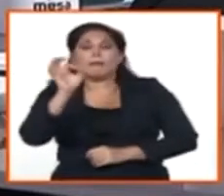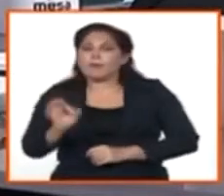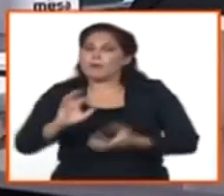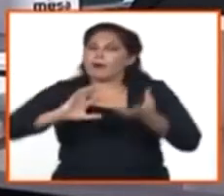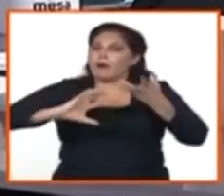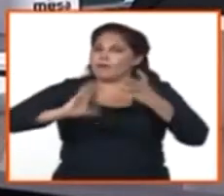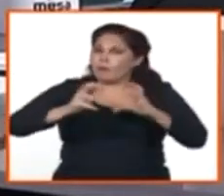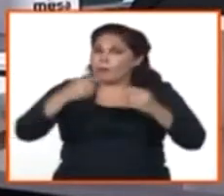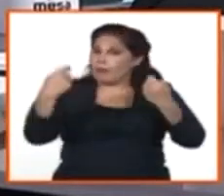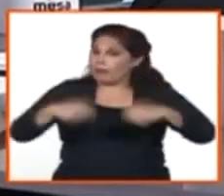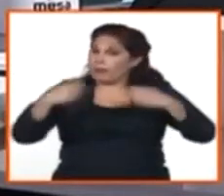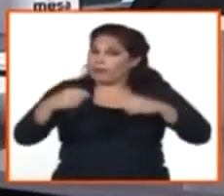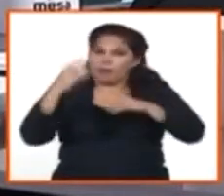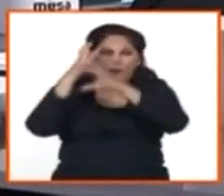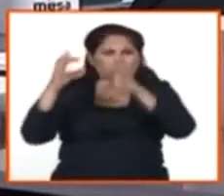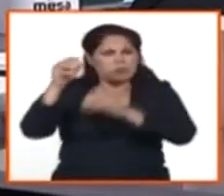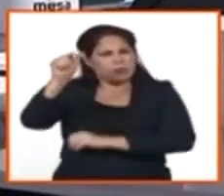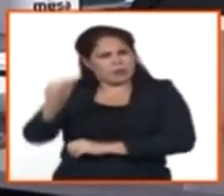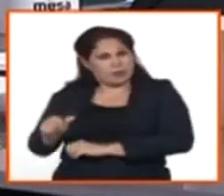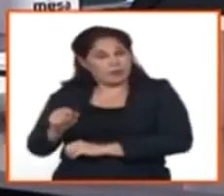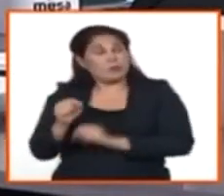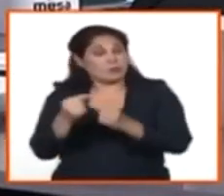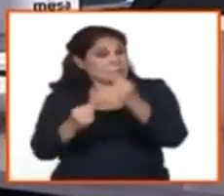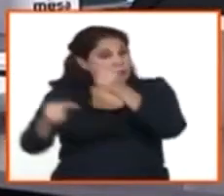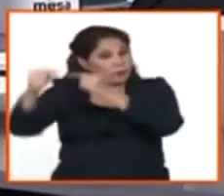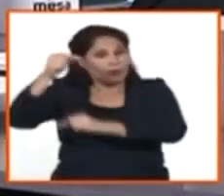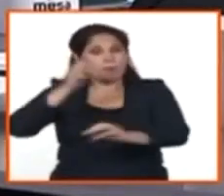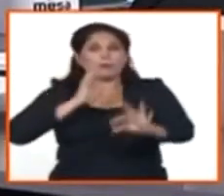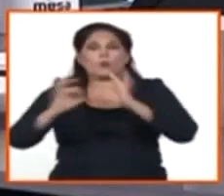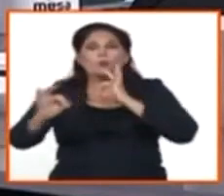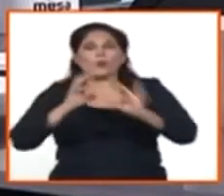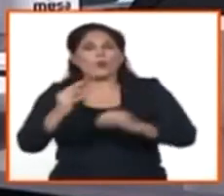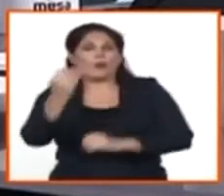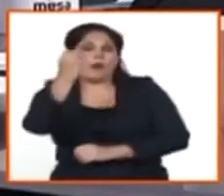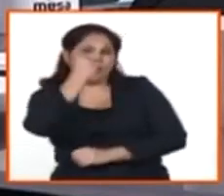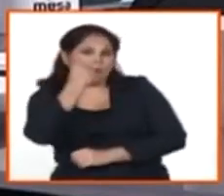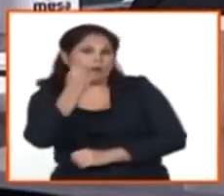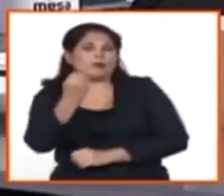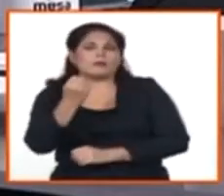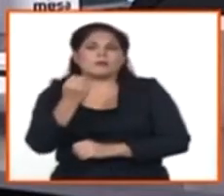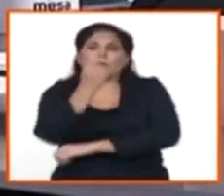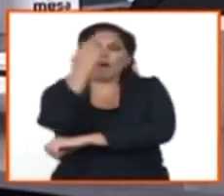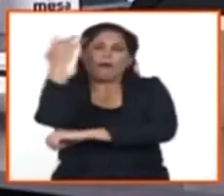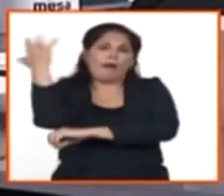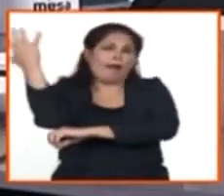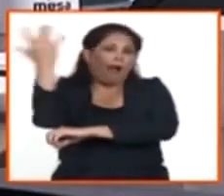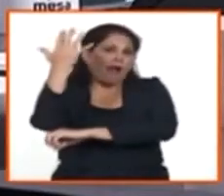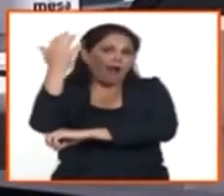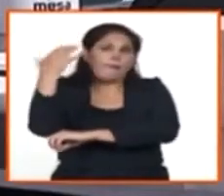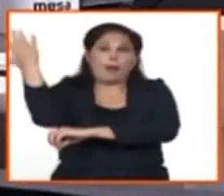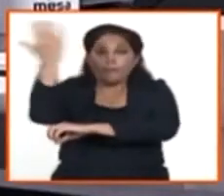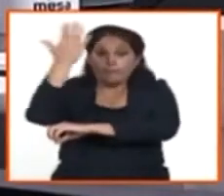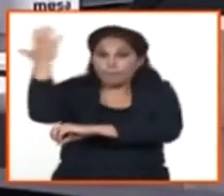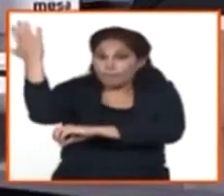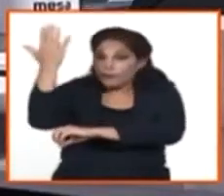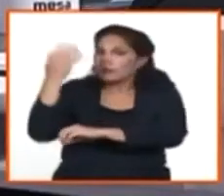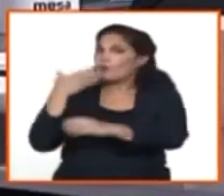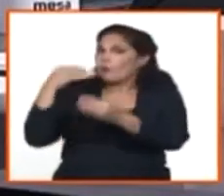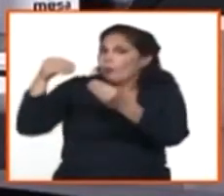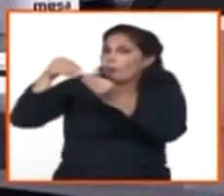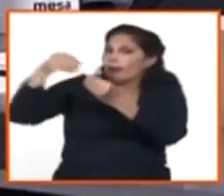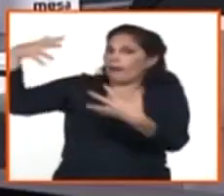jugar la ciencia en la preservación de la biodiversidad, en la búsqueda